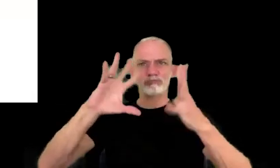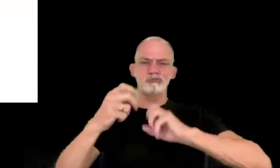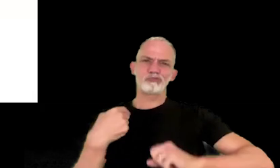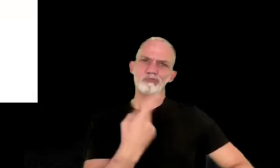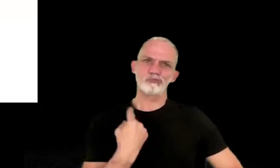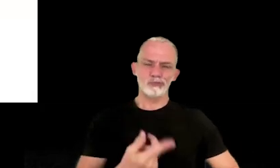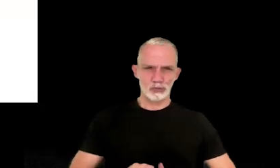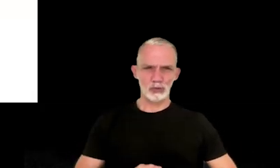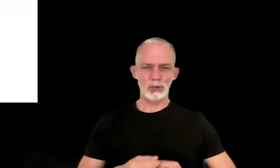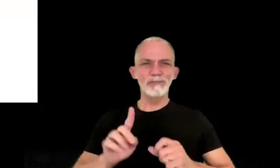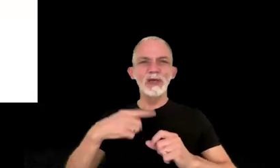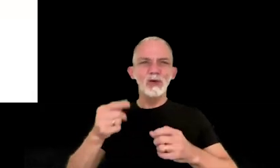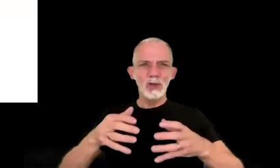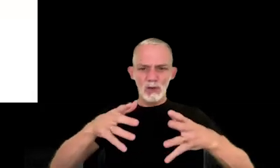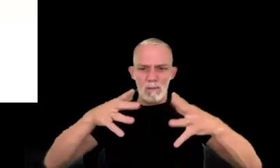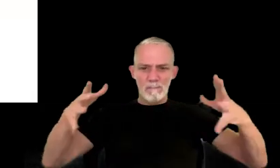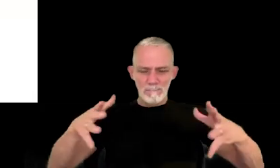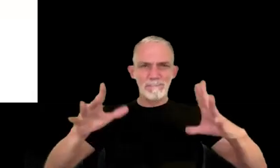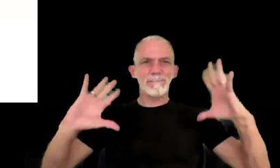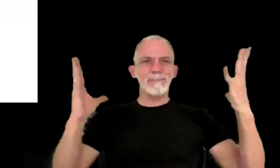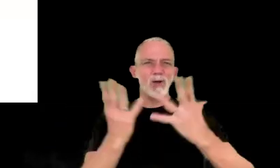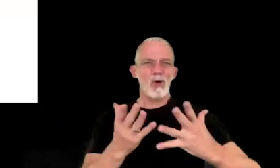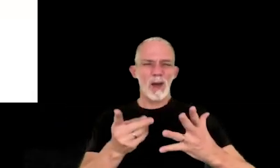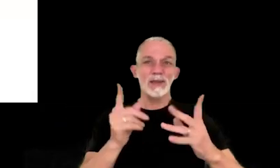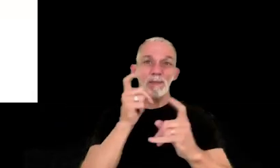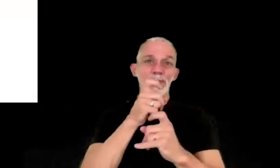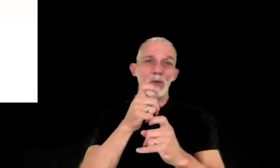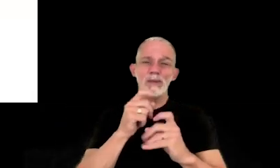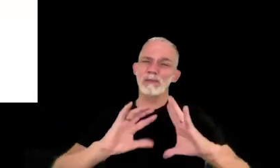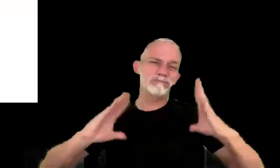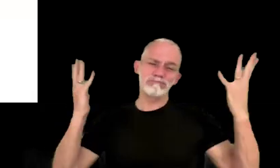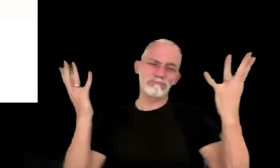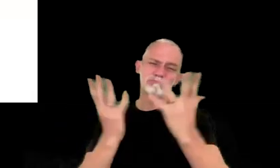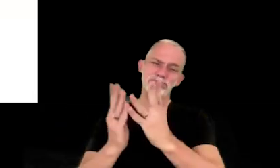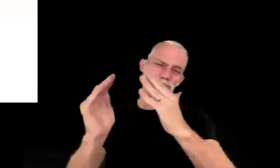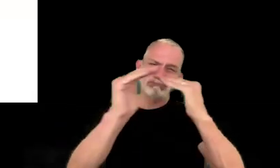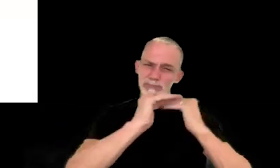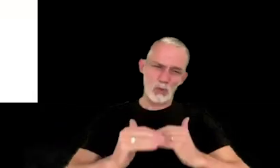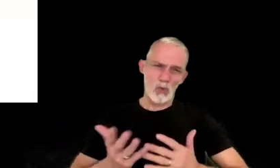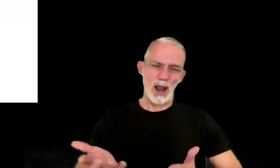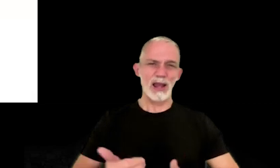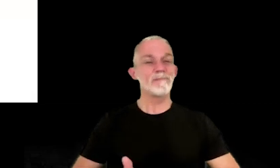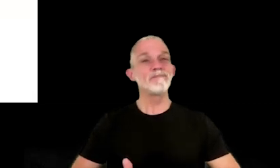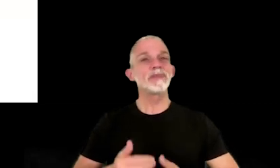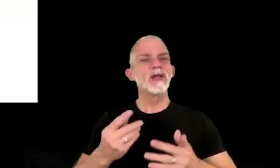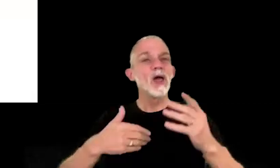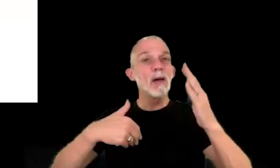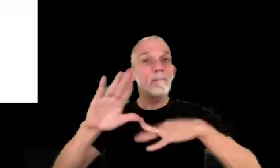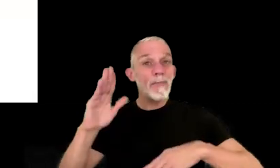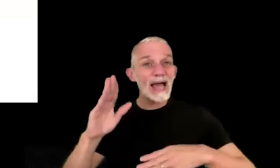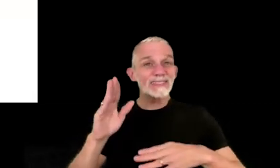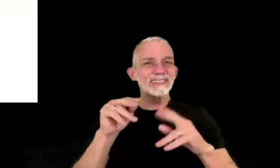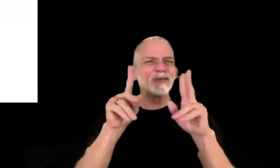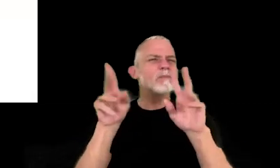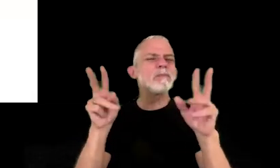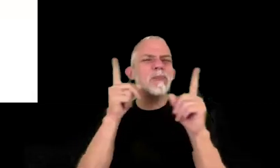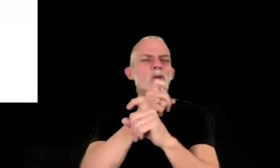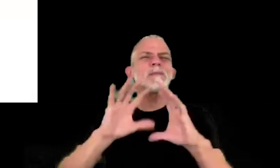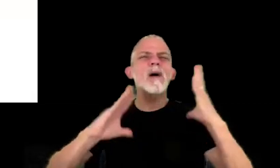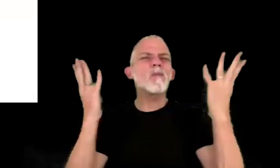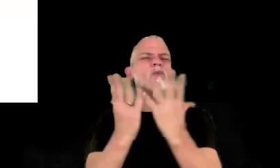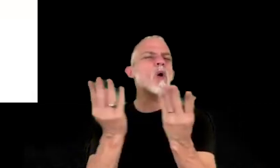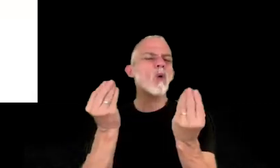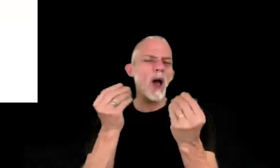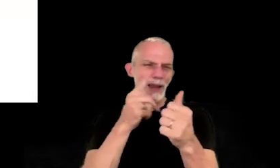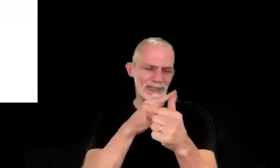son aquellos problemas ambientales que tienen efecto a nivel mundial. Los más salientes de estos problemas globales podemos